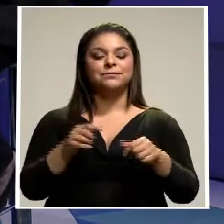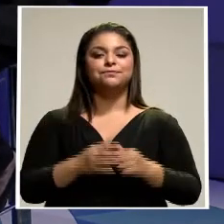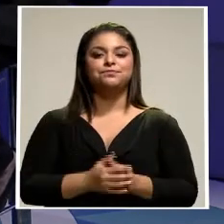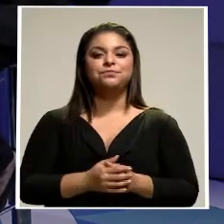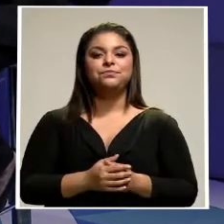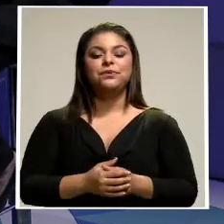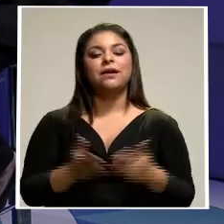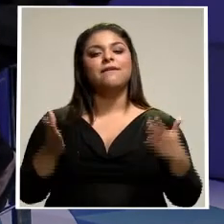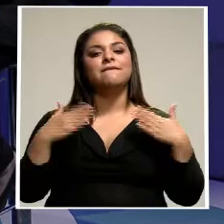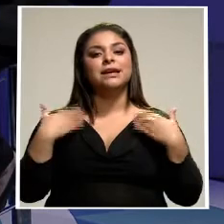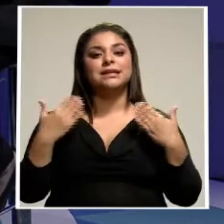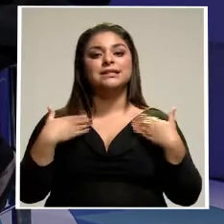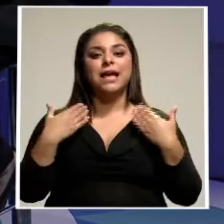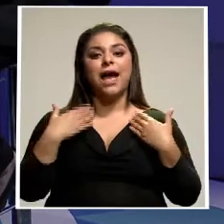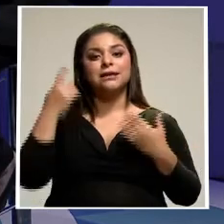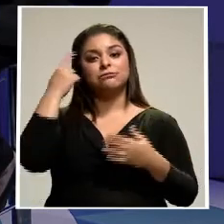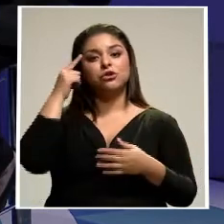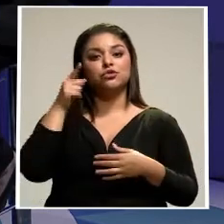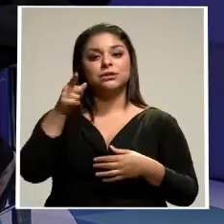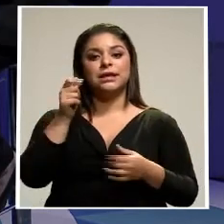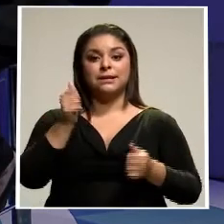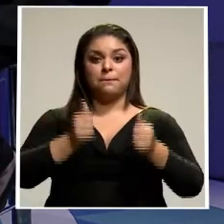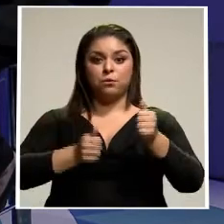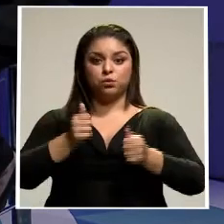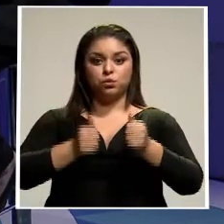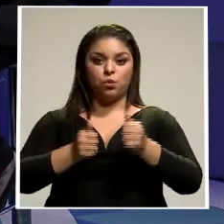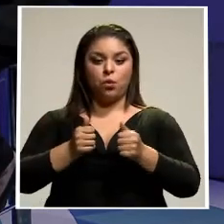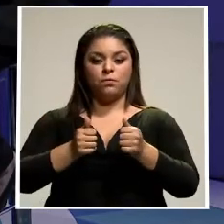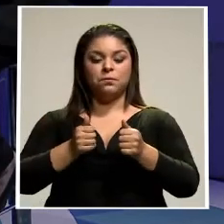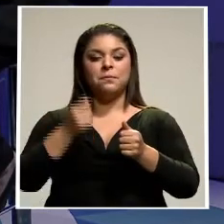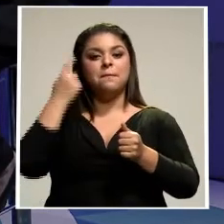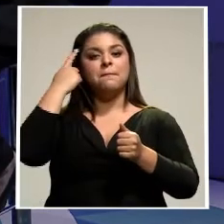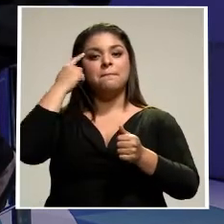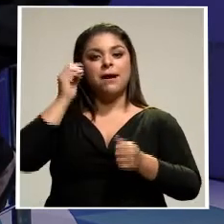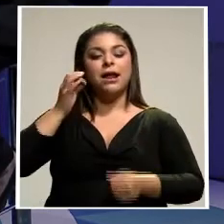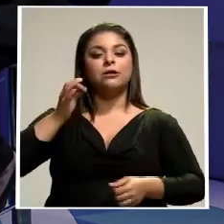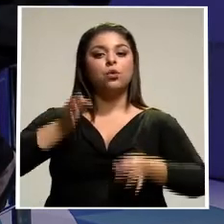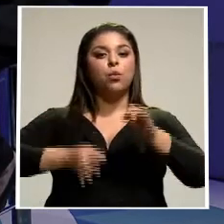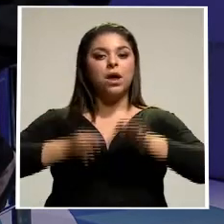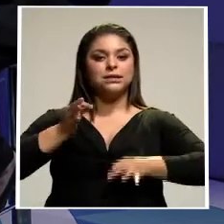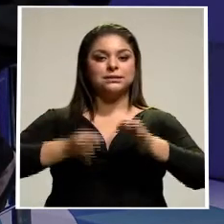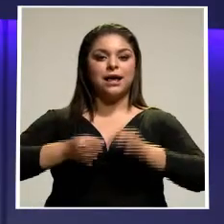la postulación para jueza de la Corte Interamericana.